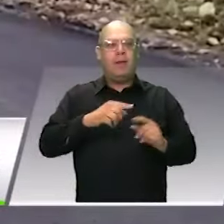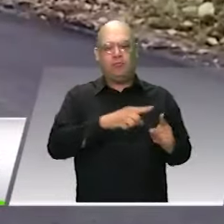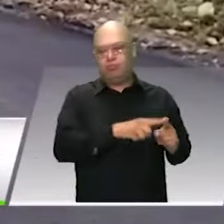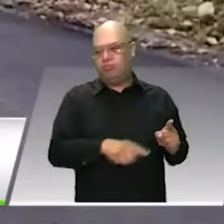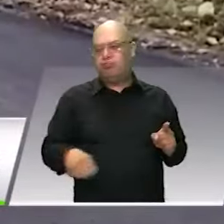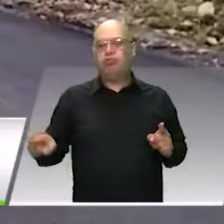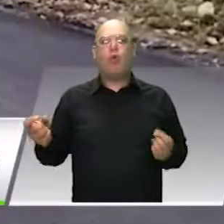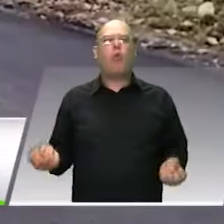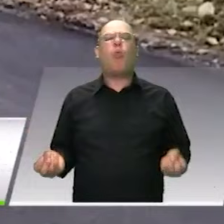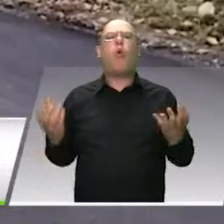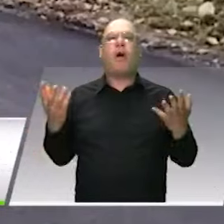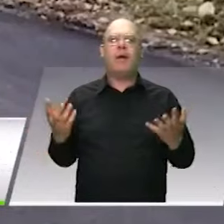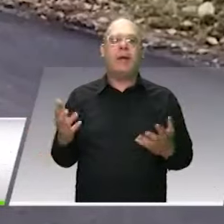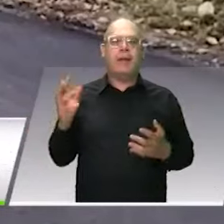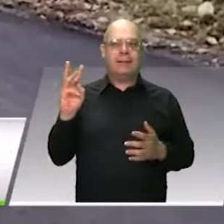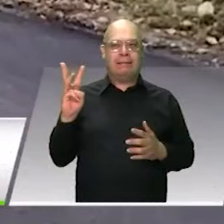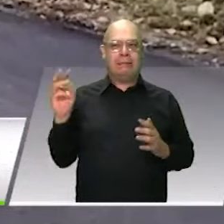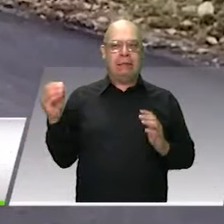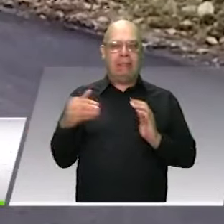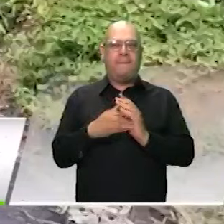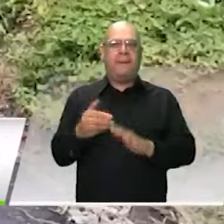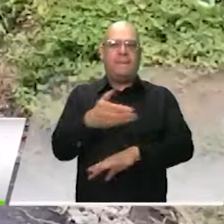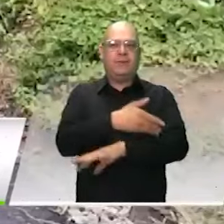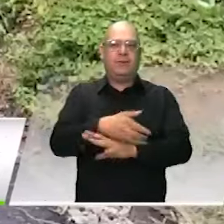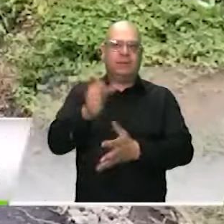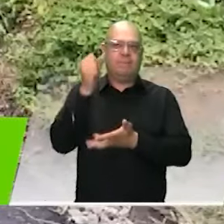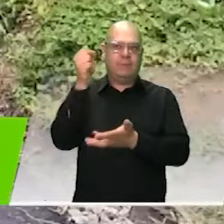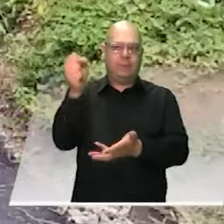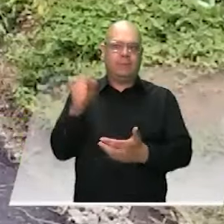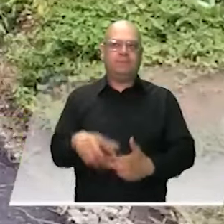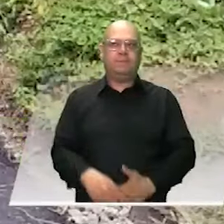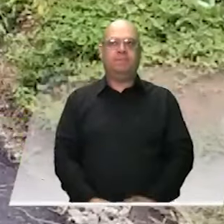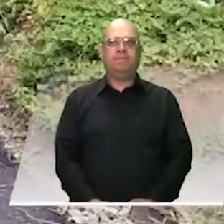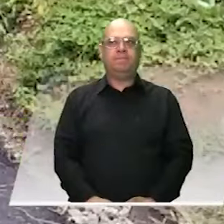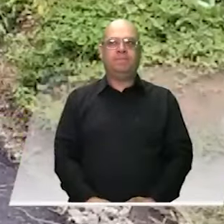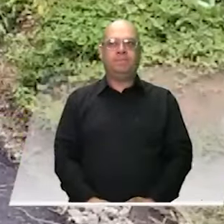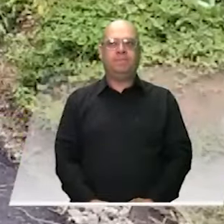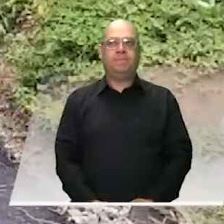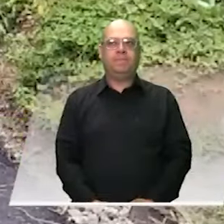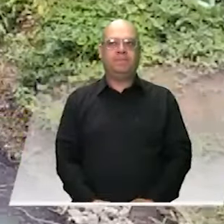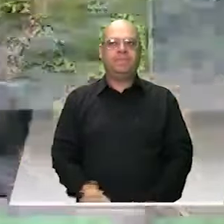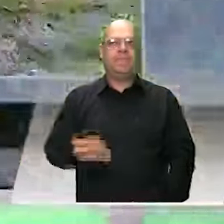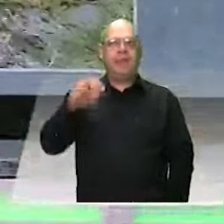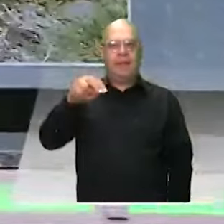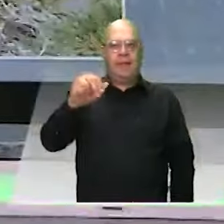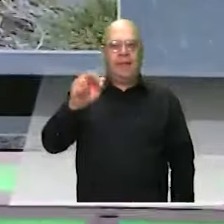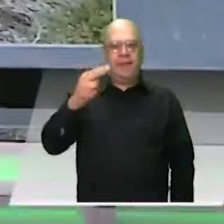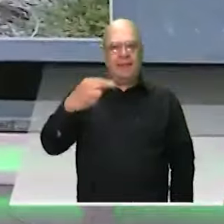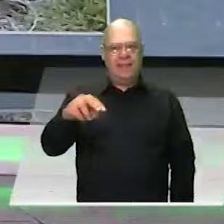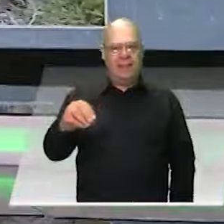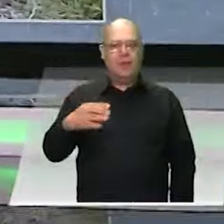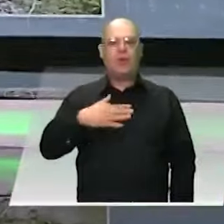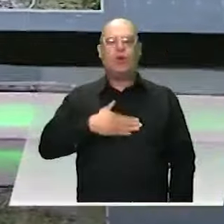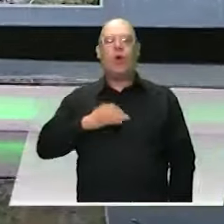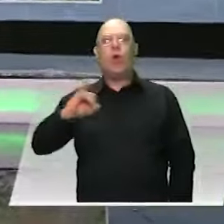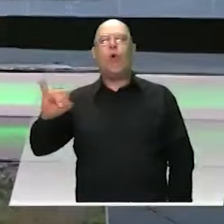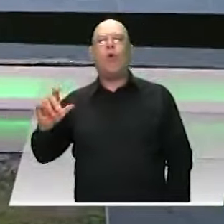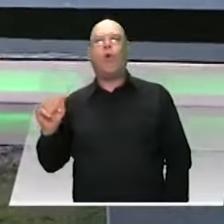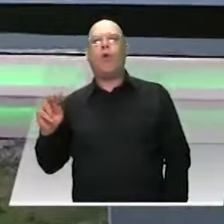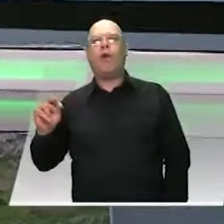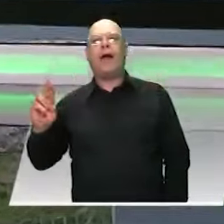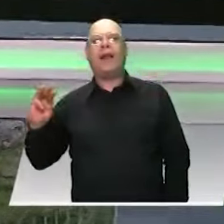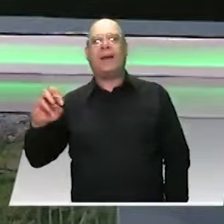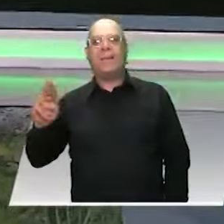superará los 3000 millones de pesos desde el municipio de nariño informó Julián Ramírez en teleantioquia